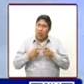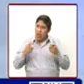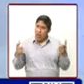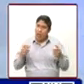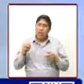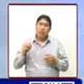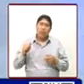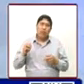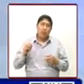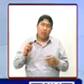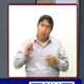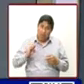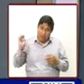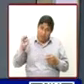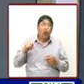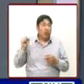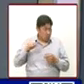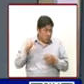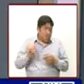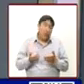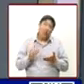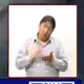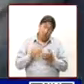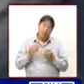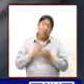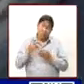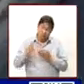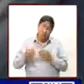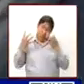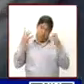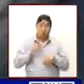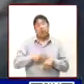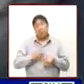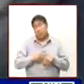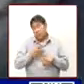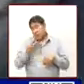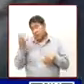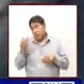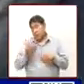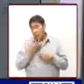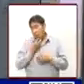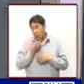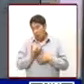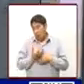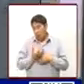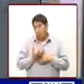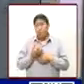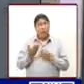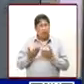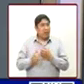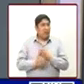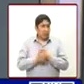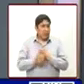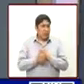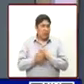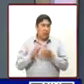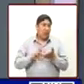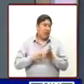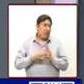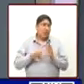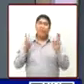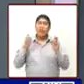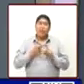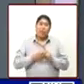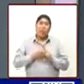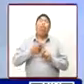Mamoré. Había cuenta tiempo? Que Gran Mamoré, claro, volvió al profesionalismo también después de mucho tiempo. Y claro, no deja de ser una visita riesgosa. Con lo que significa por